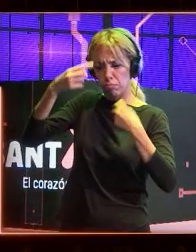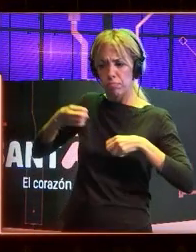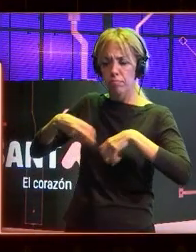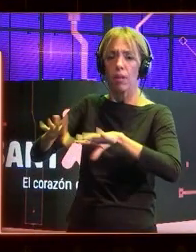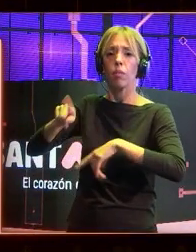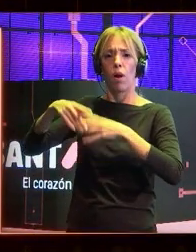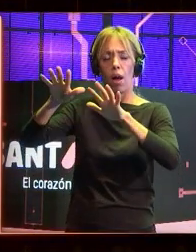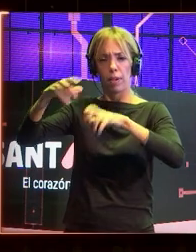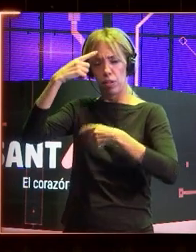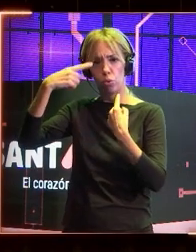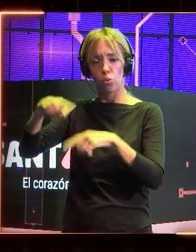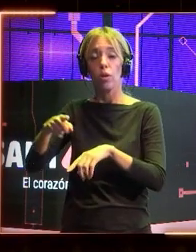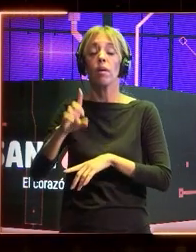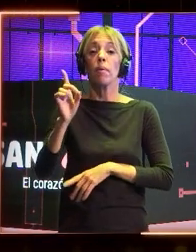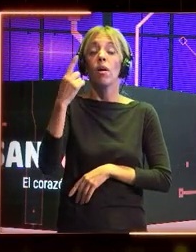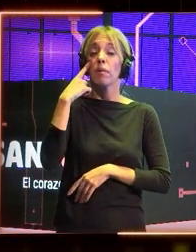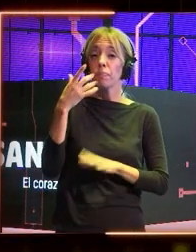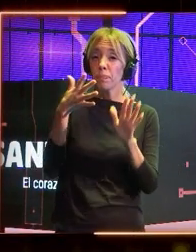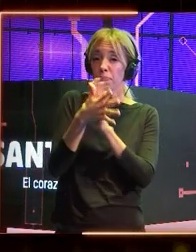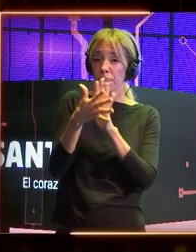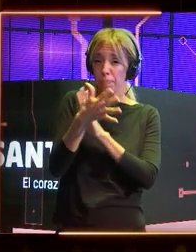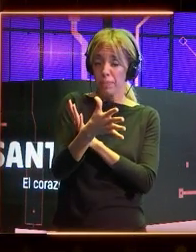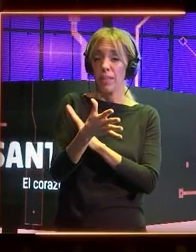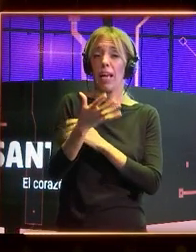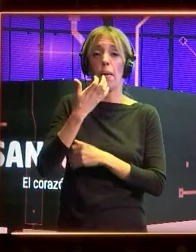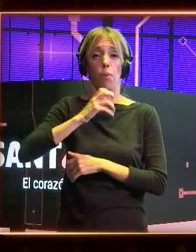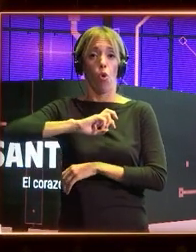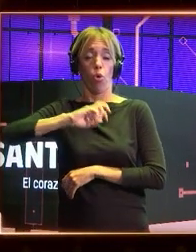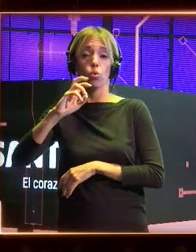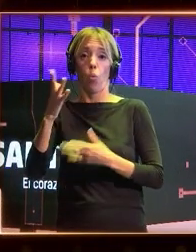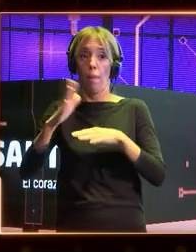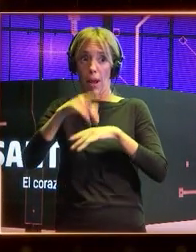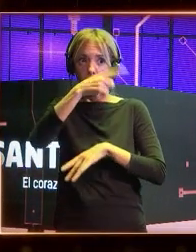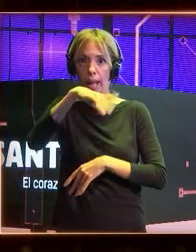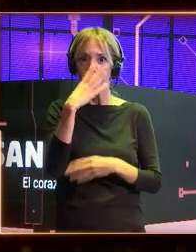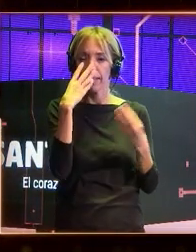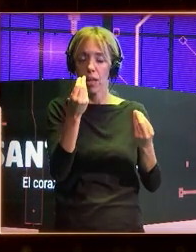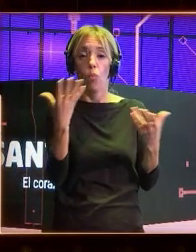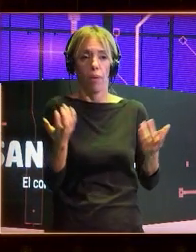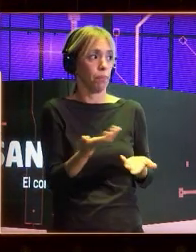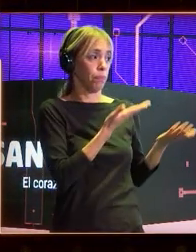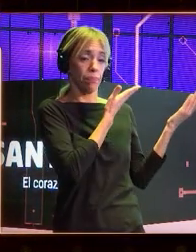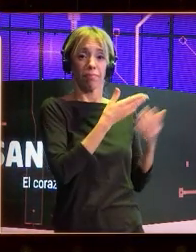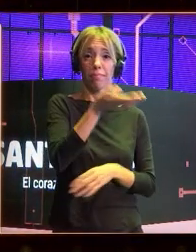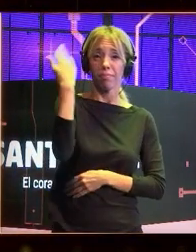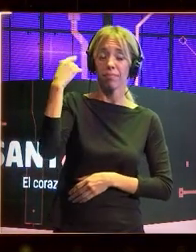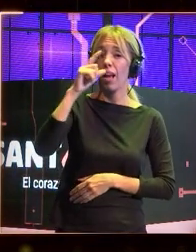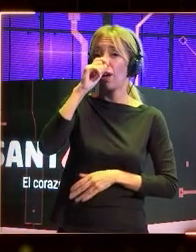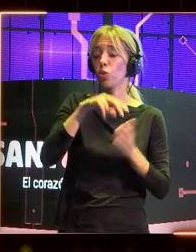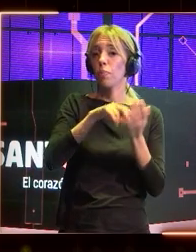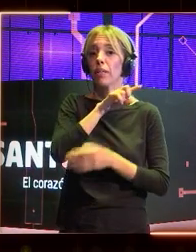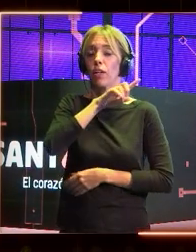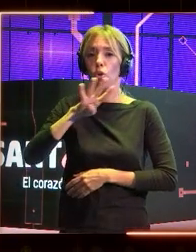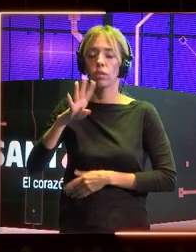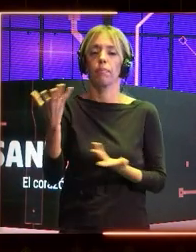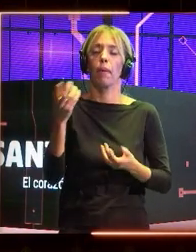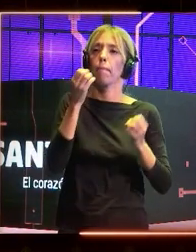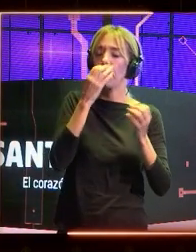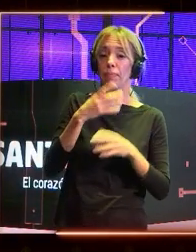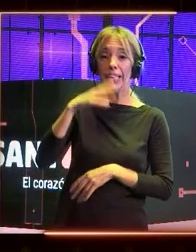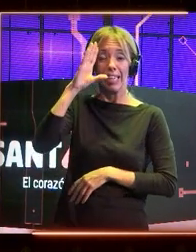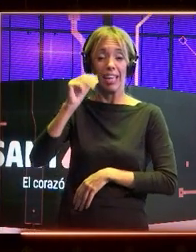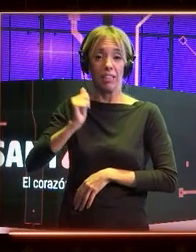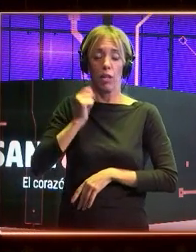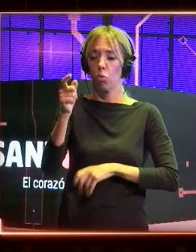entender la exponencial didad a la que avanza todo esto es esto de aquí cóm desde 2014 sabemos que bueno esta ia si tú le